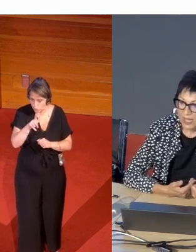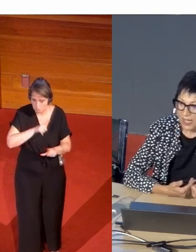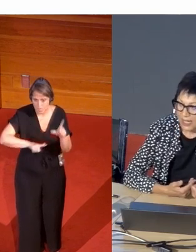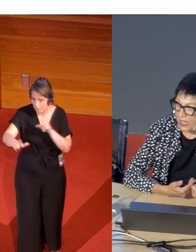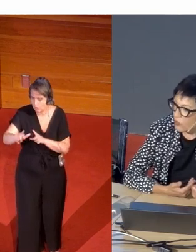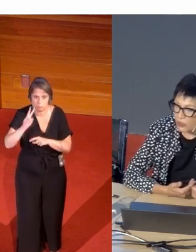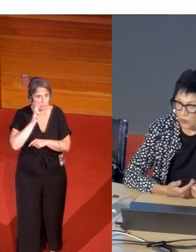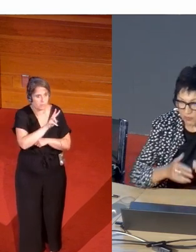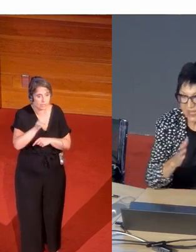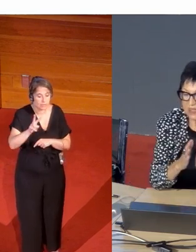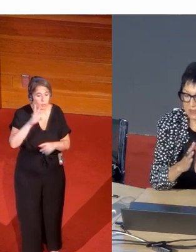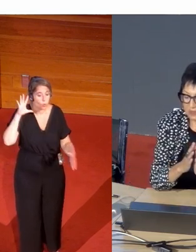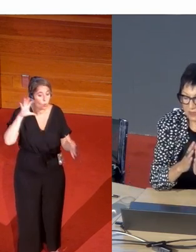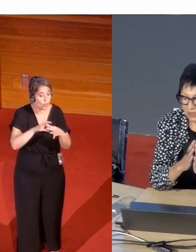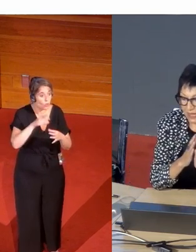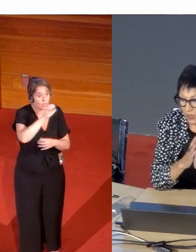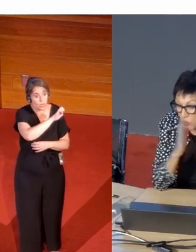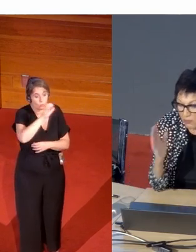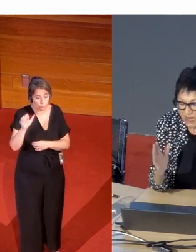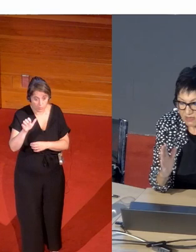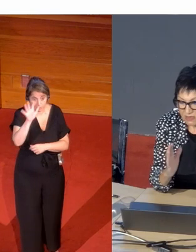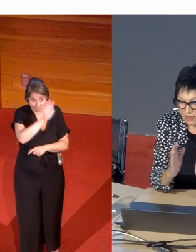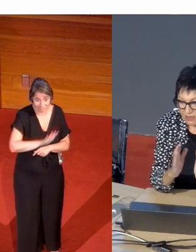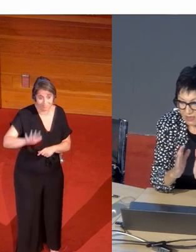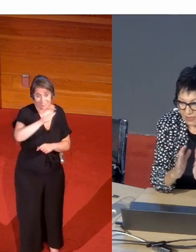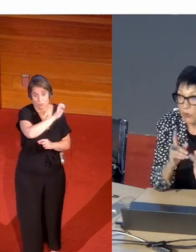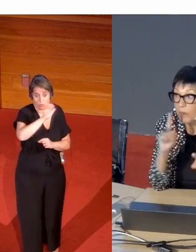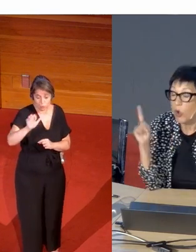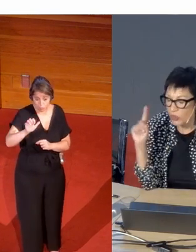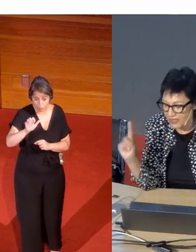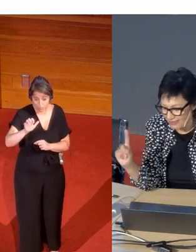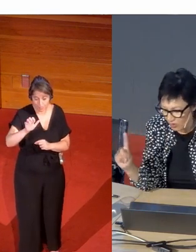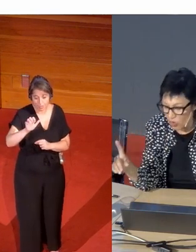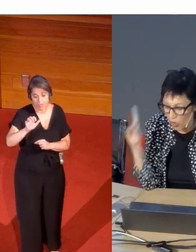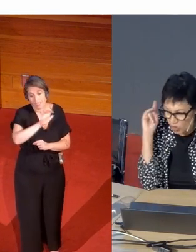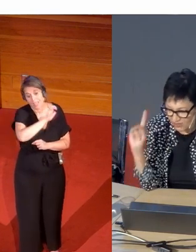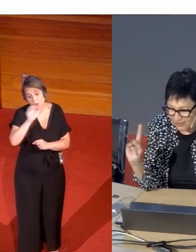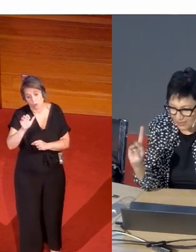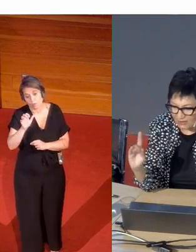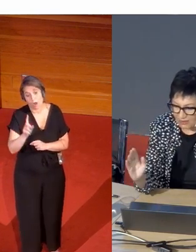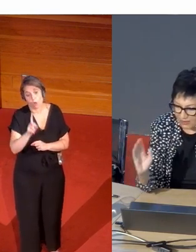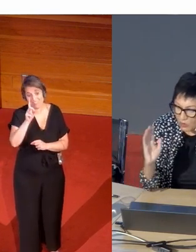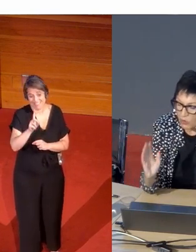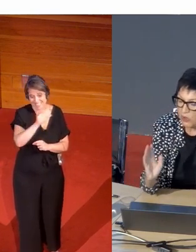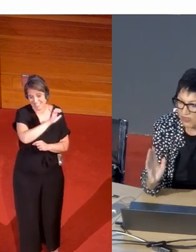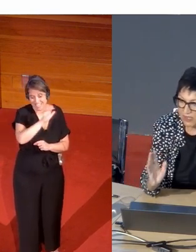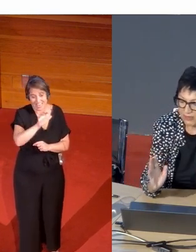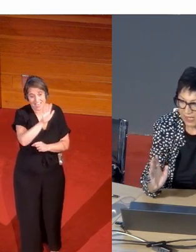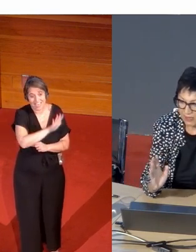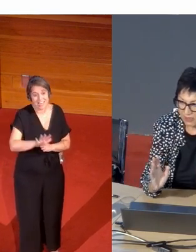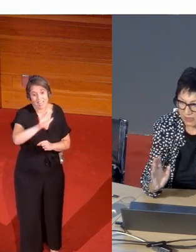poco la Unión Europea Europa la Europa occidental ojo occidental la